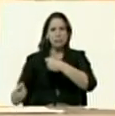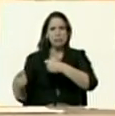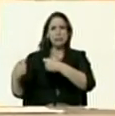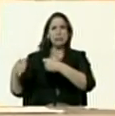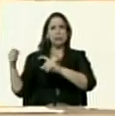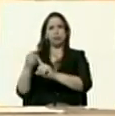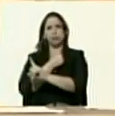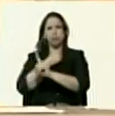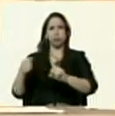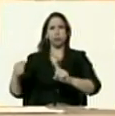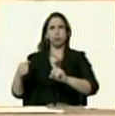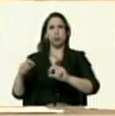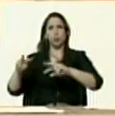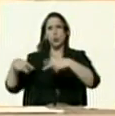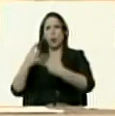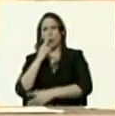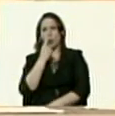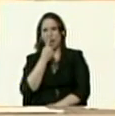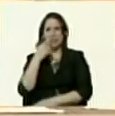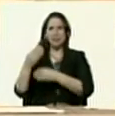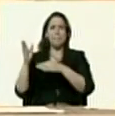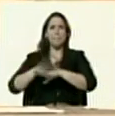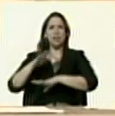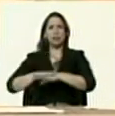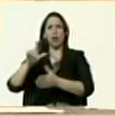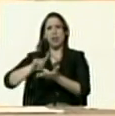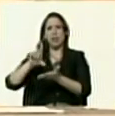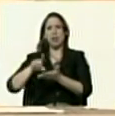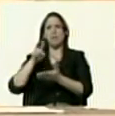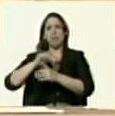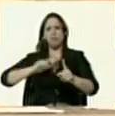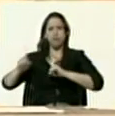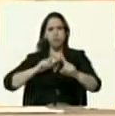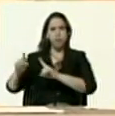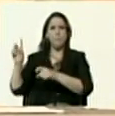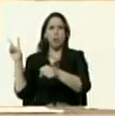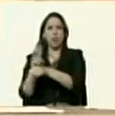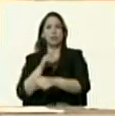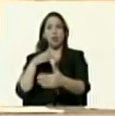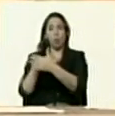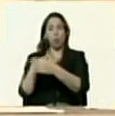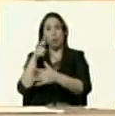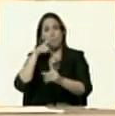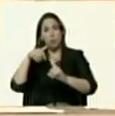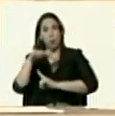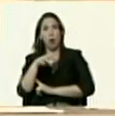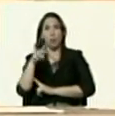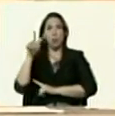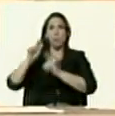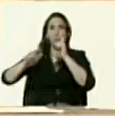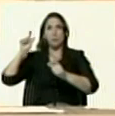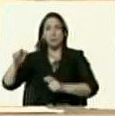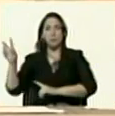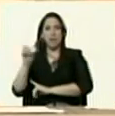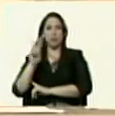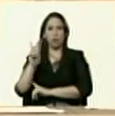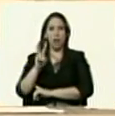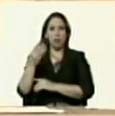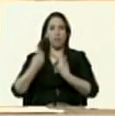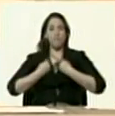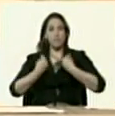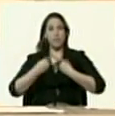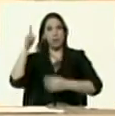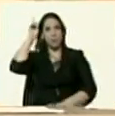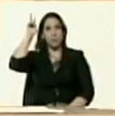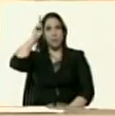neonazi, que hubo en Lima y de las acciones de violencia contra ciudadanos venezolanos y